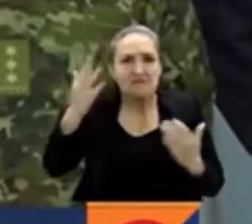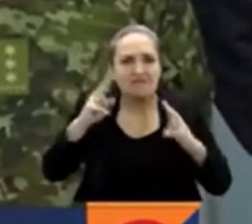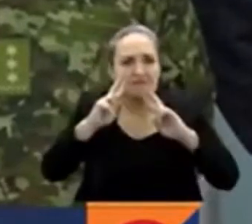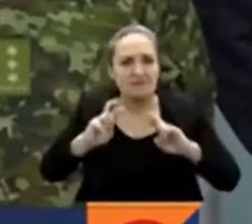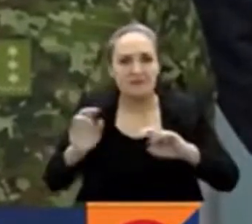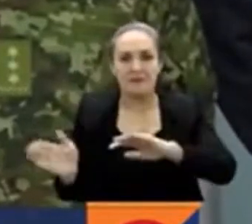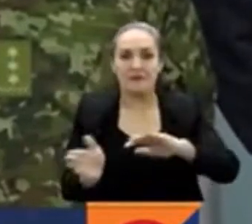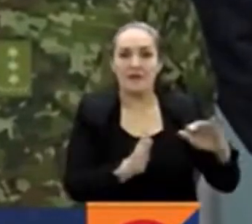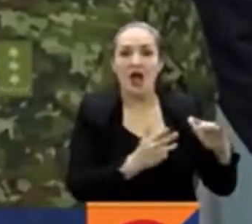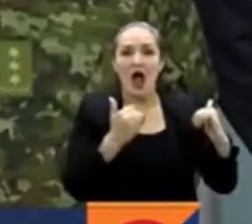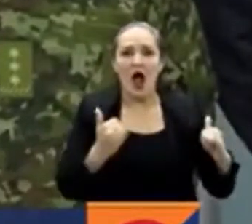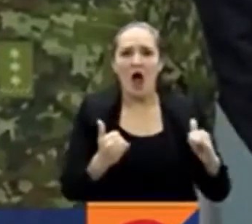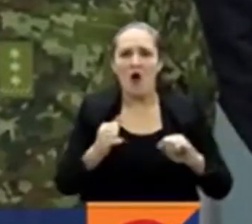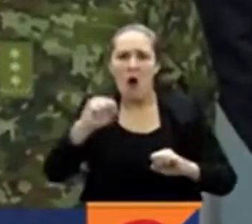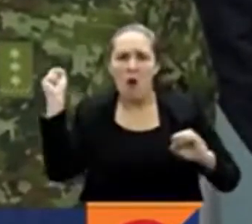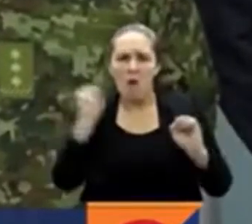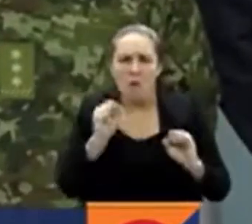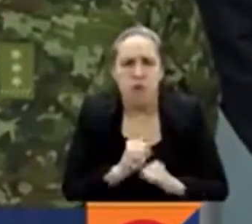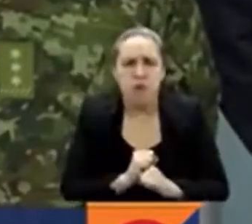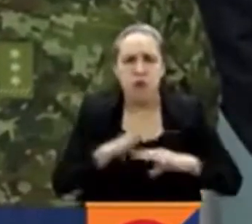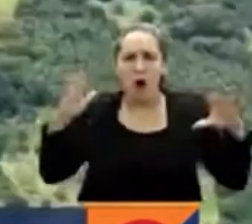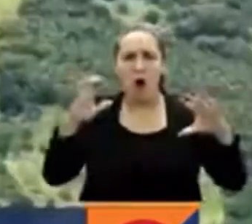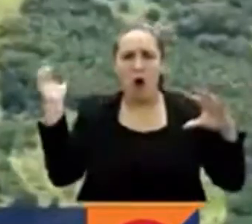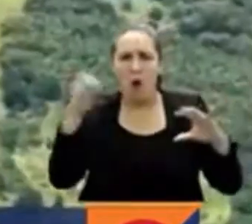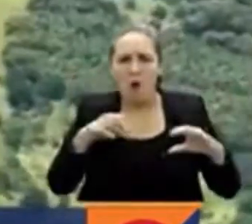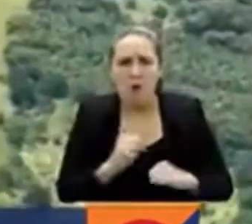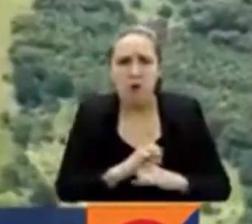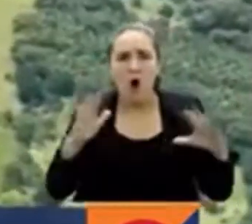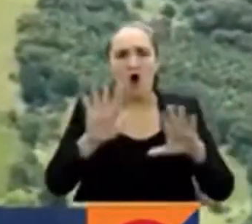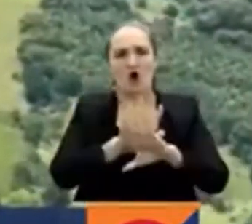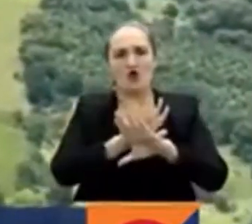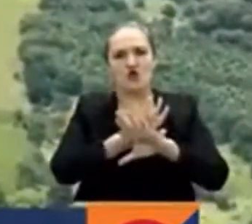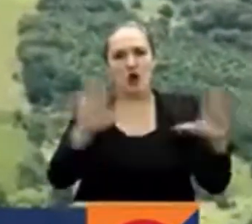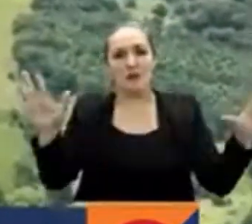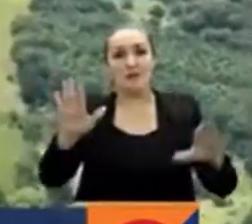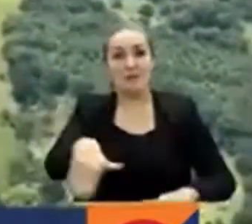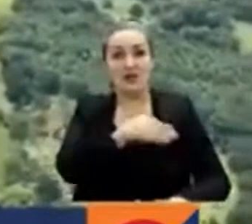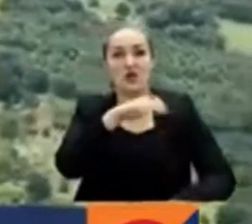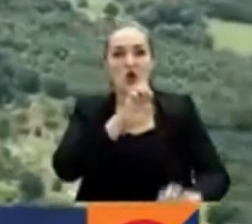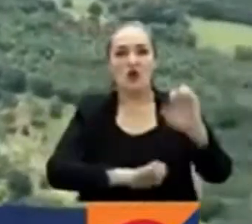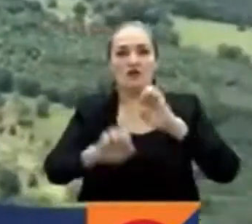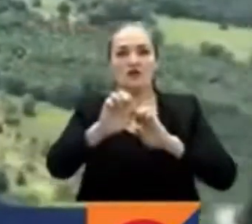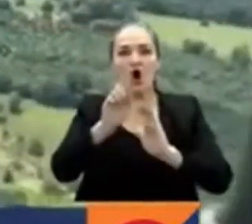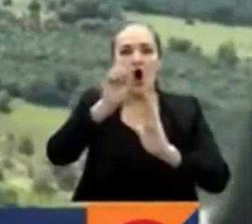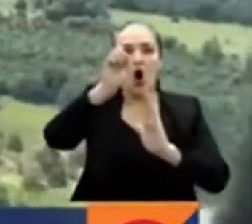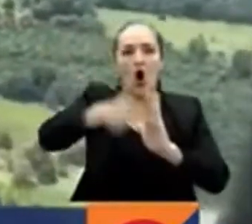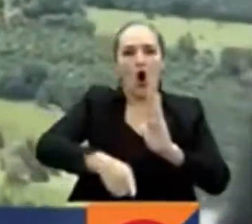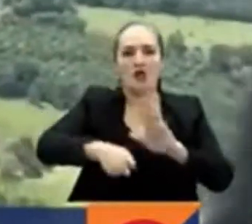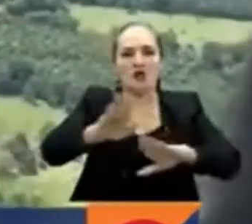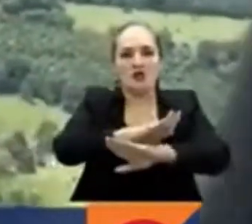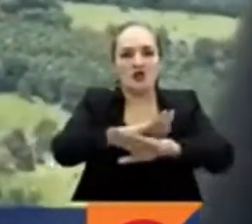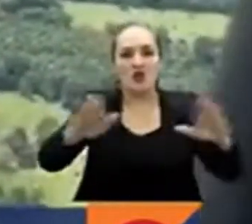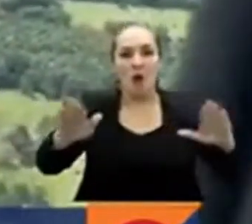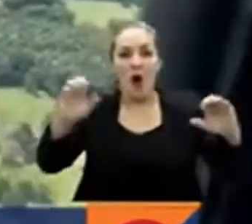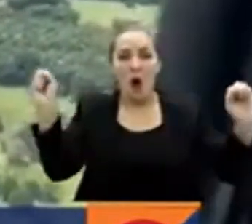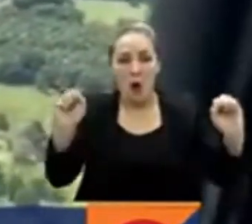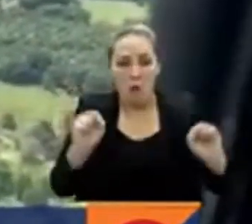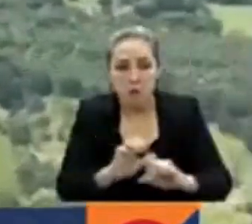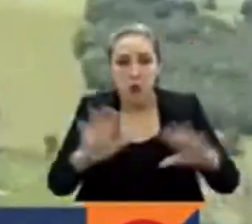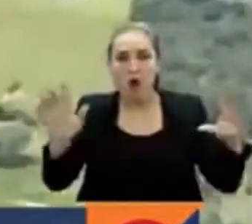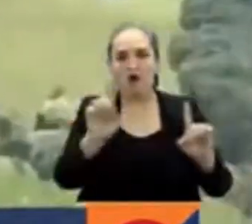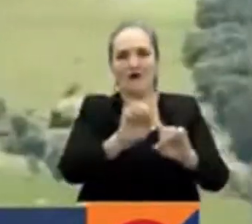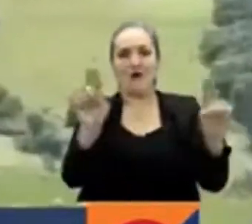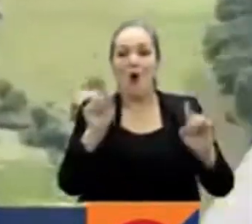Suspenden bombardeos. El ministro de Defensa ordena suspender los bombardeos hasta que se descarte la presencia de menores de edad en